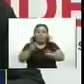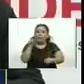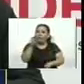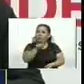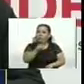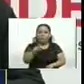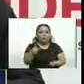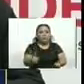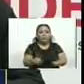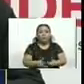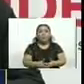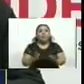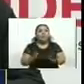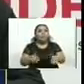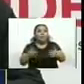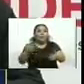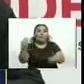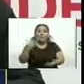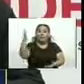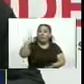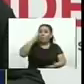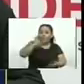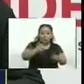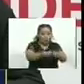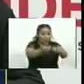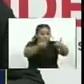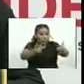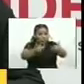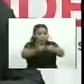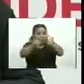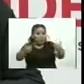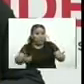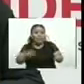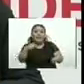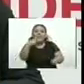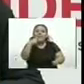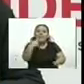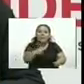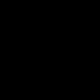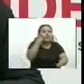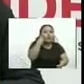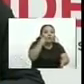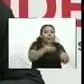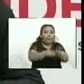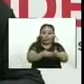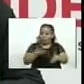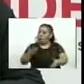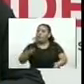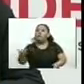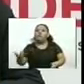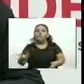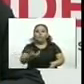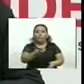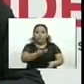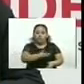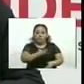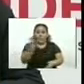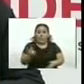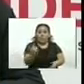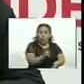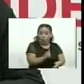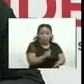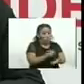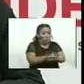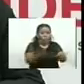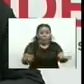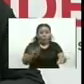no es funcional. Esta separación tiene que ser desde el origen. ¿Quién es el origen? Nosotros, todos los consumidores,